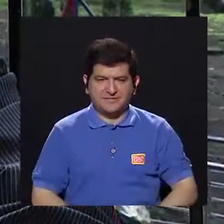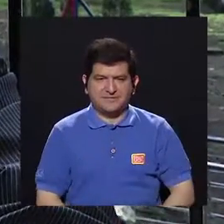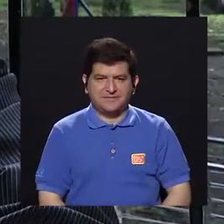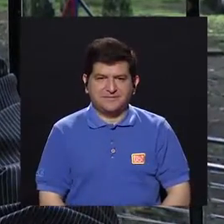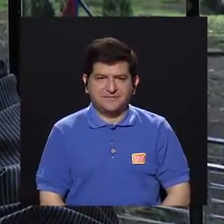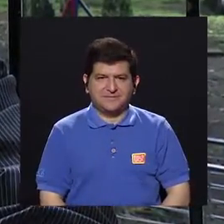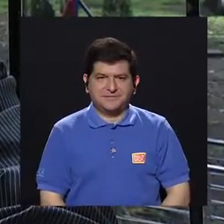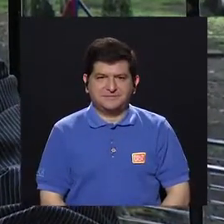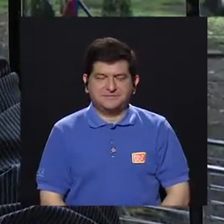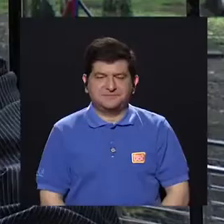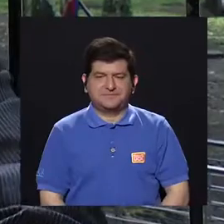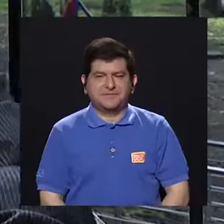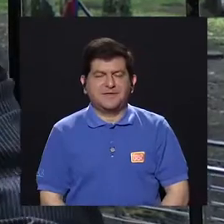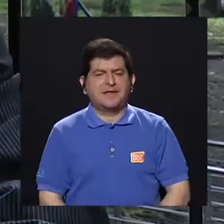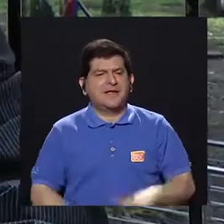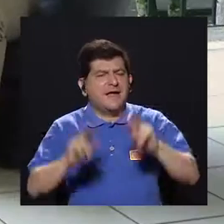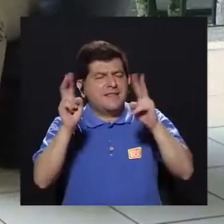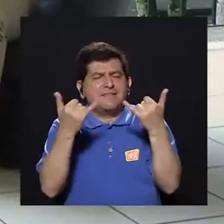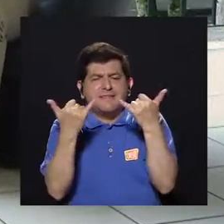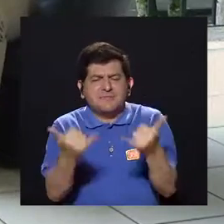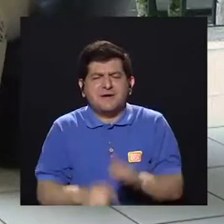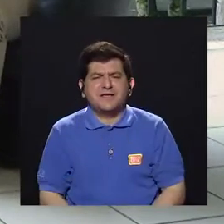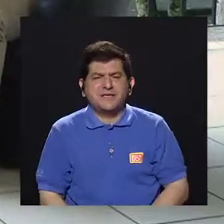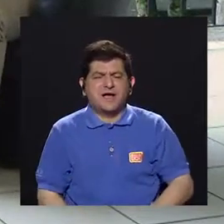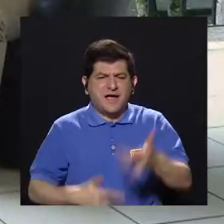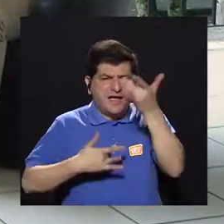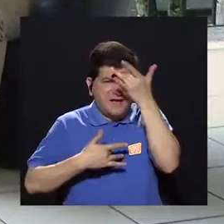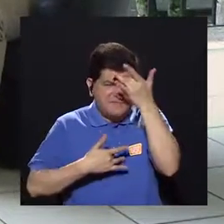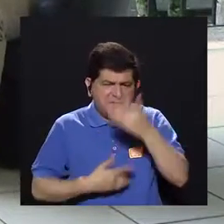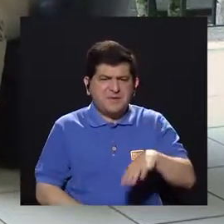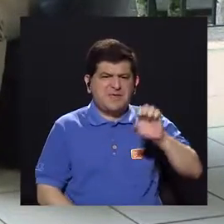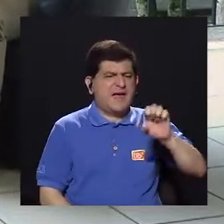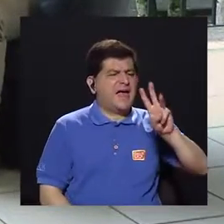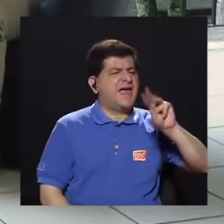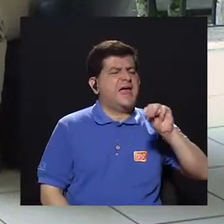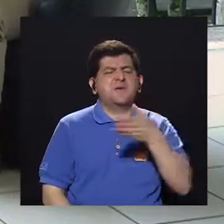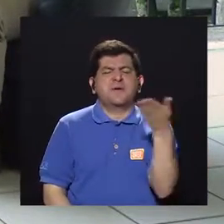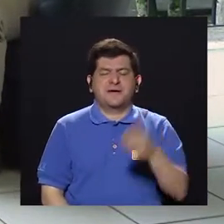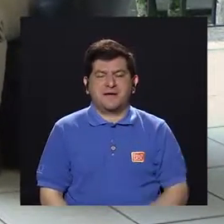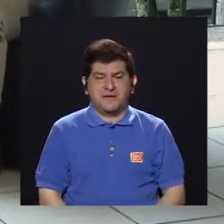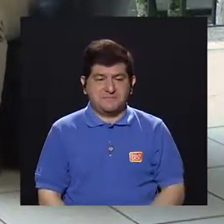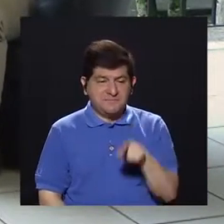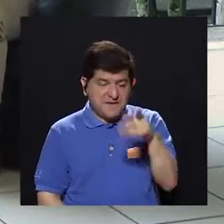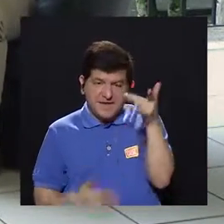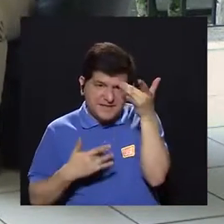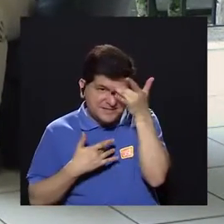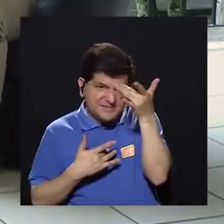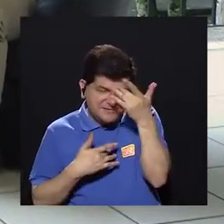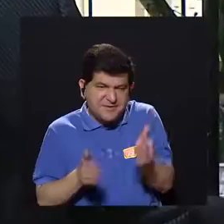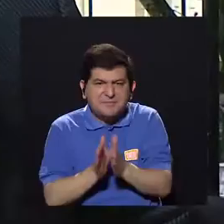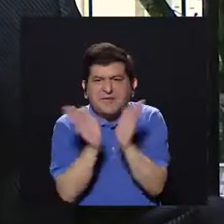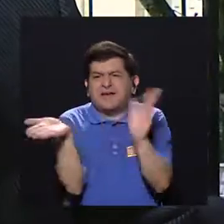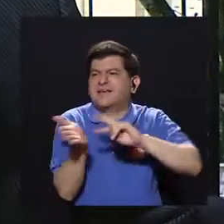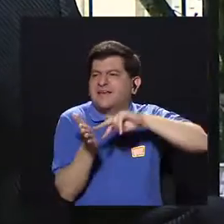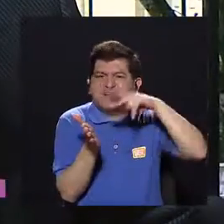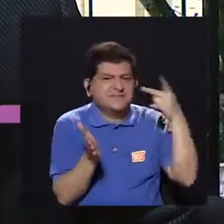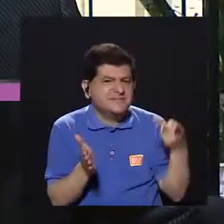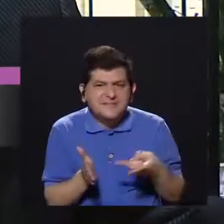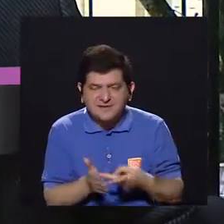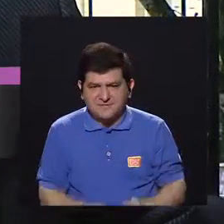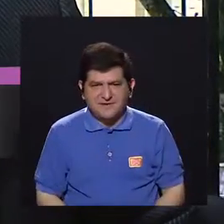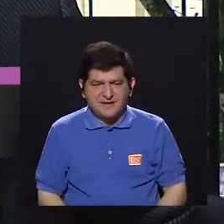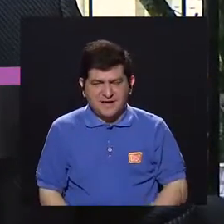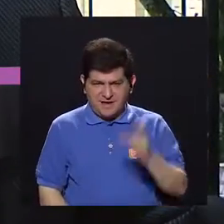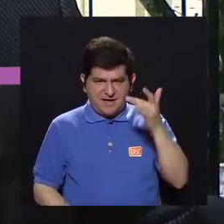gracias. Doctor, entremos en materia. ¿Qué es la esclerosis múltiple? Cuando uno habla de esclerosis múltiple, en general se